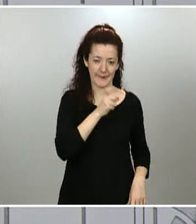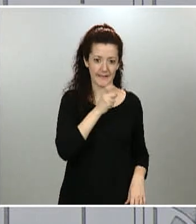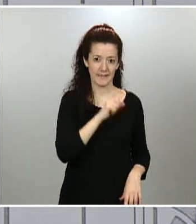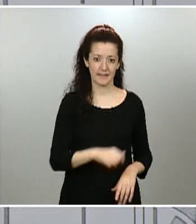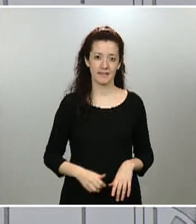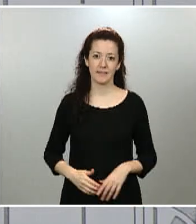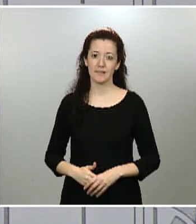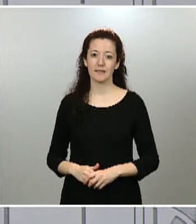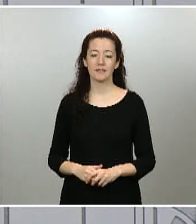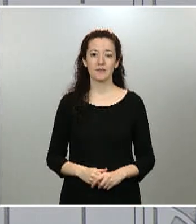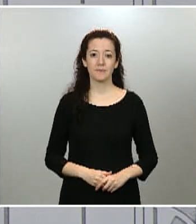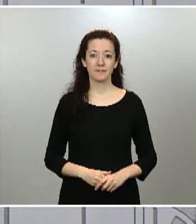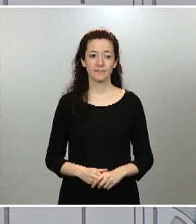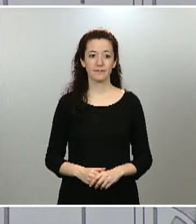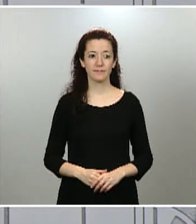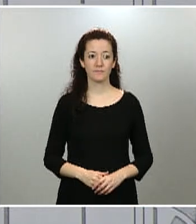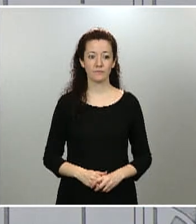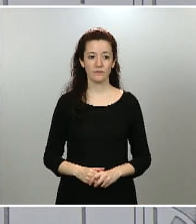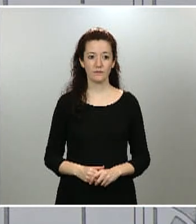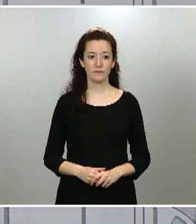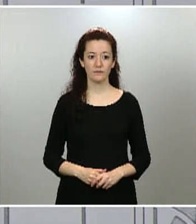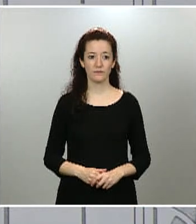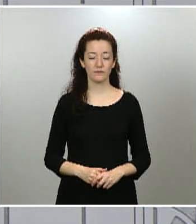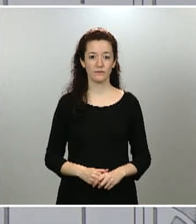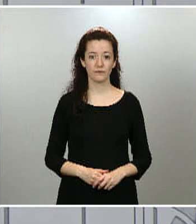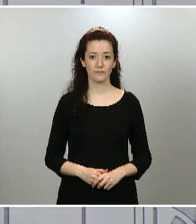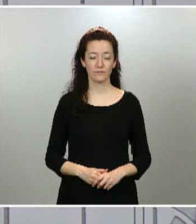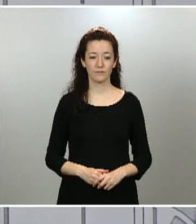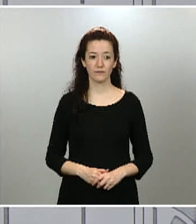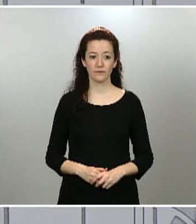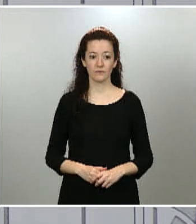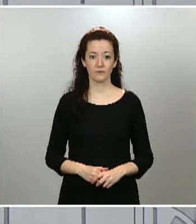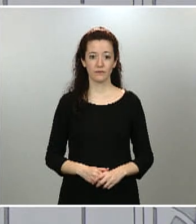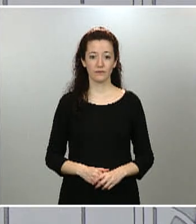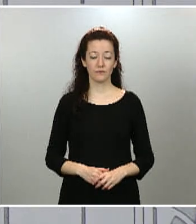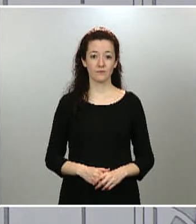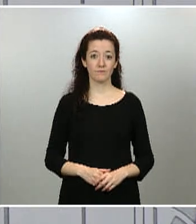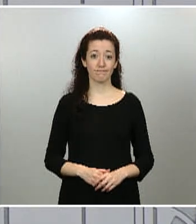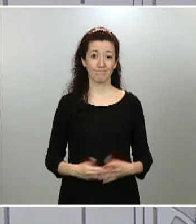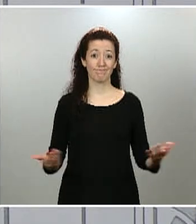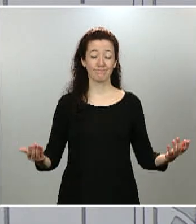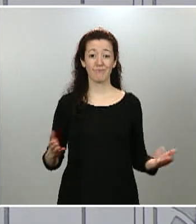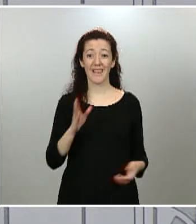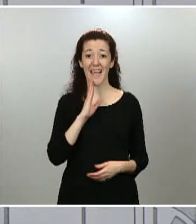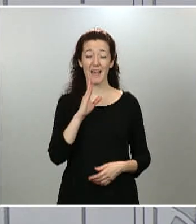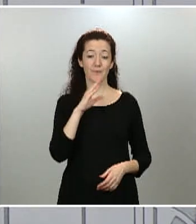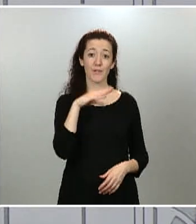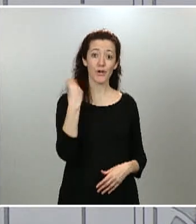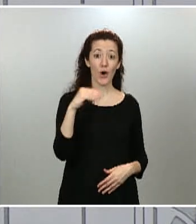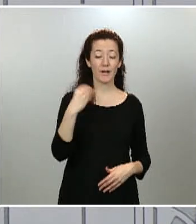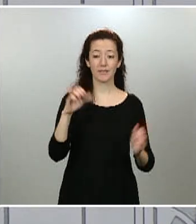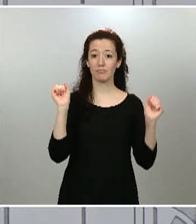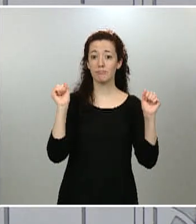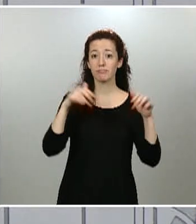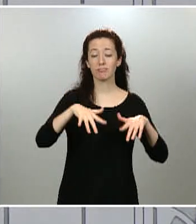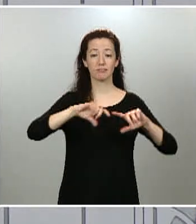El problema es que todos esos jóvenes que mencionaba, que a lo mejor se reúnen, que se juntan, mientras mantengan las distancias